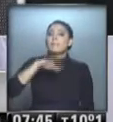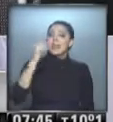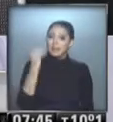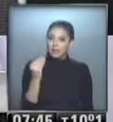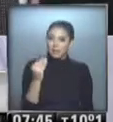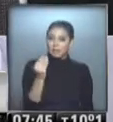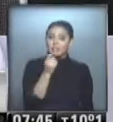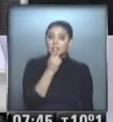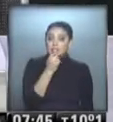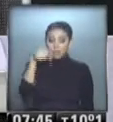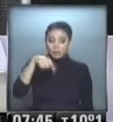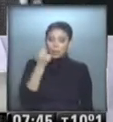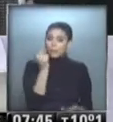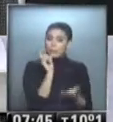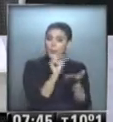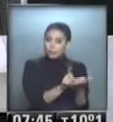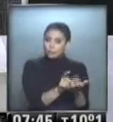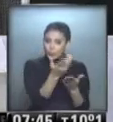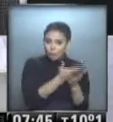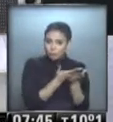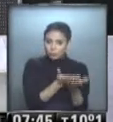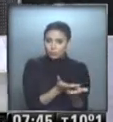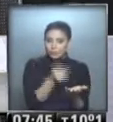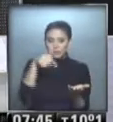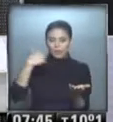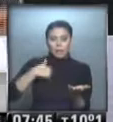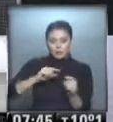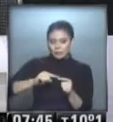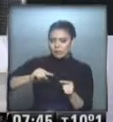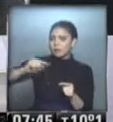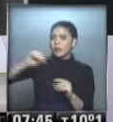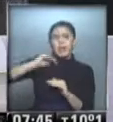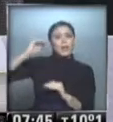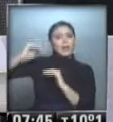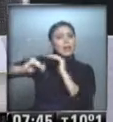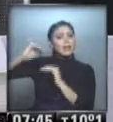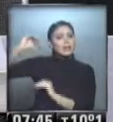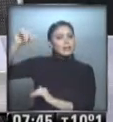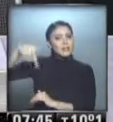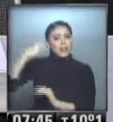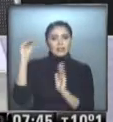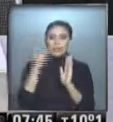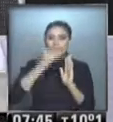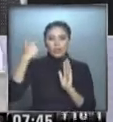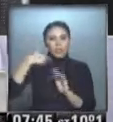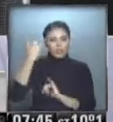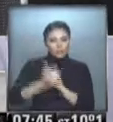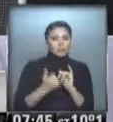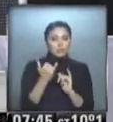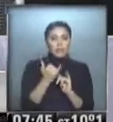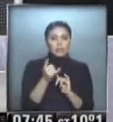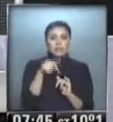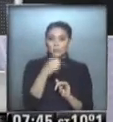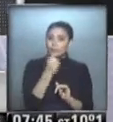tema de que si este presupuesto está visto en un país en crecimiento que este es el dato que destaca vamos al principio y